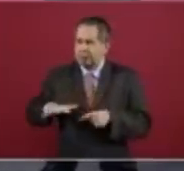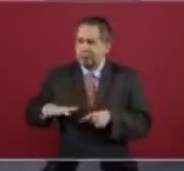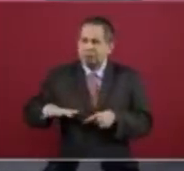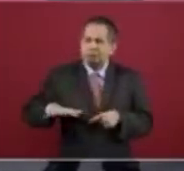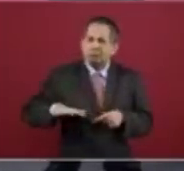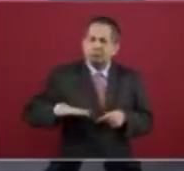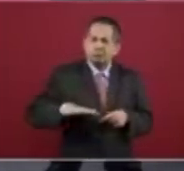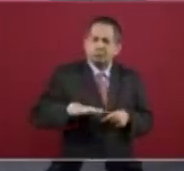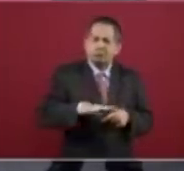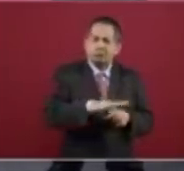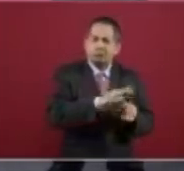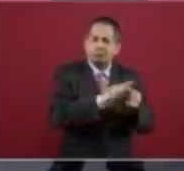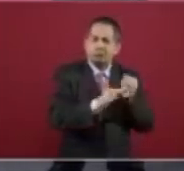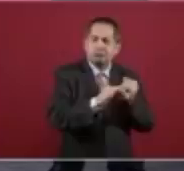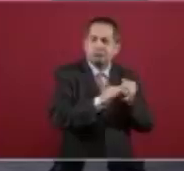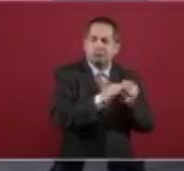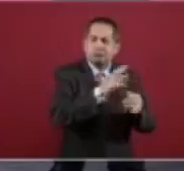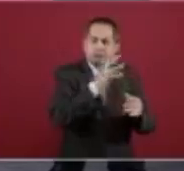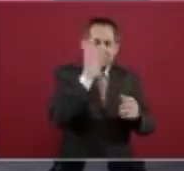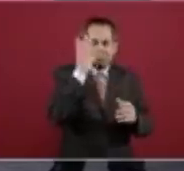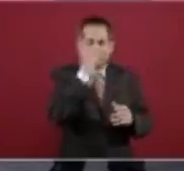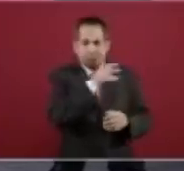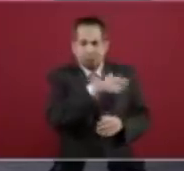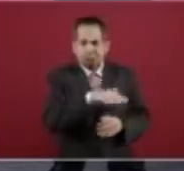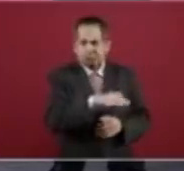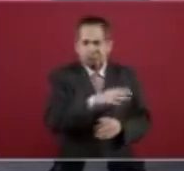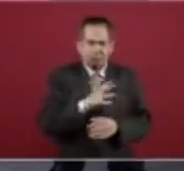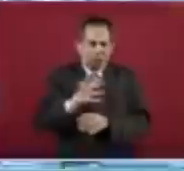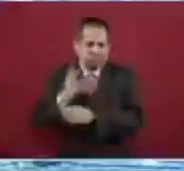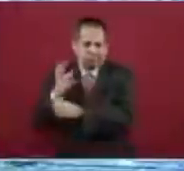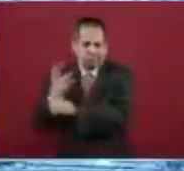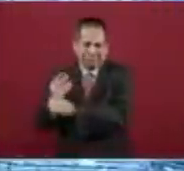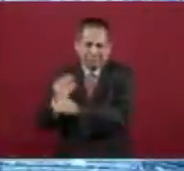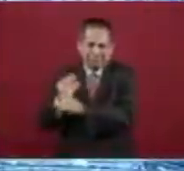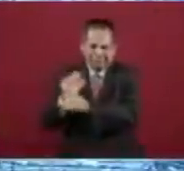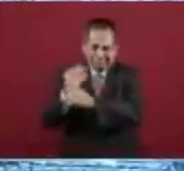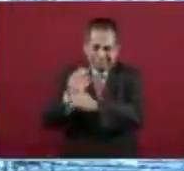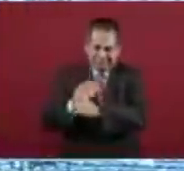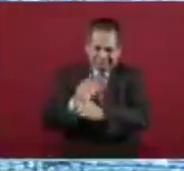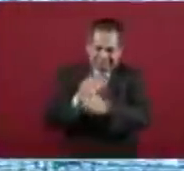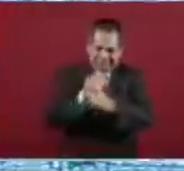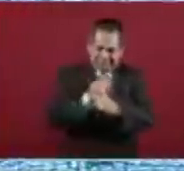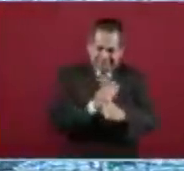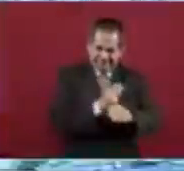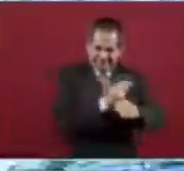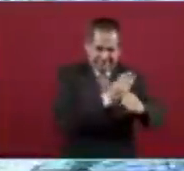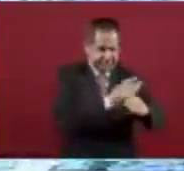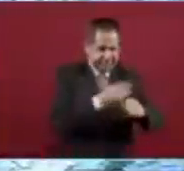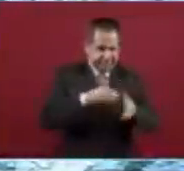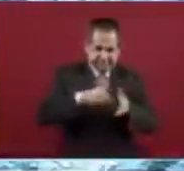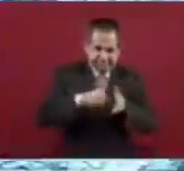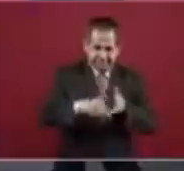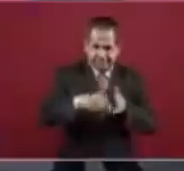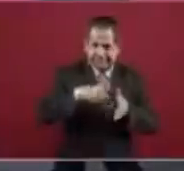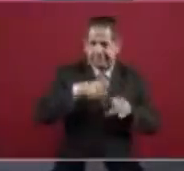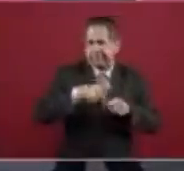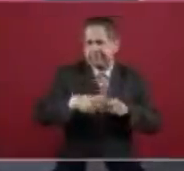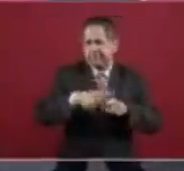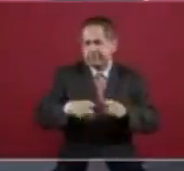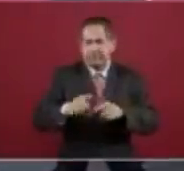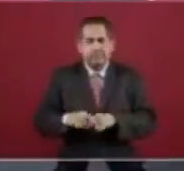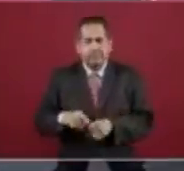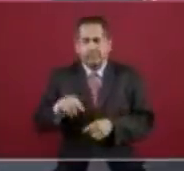porque pues al final estamos hablando de reforestar, de sembrar, del cultivo y de agricultura. La